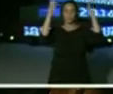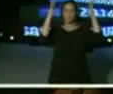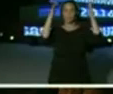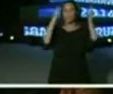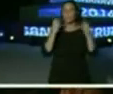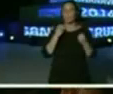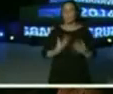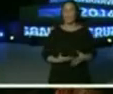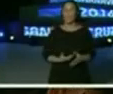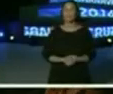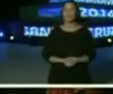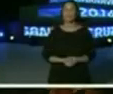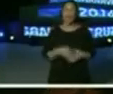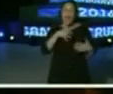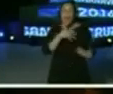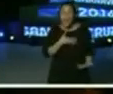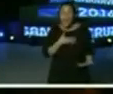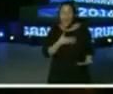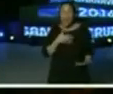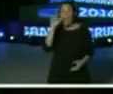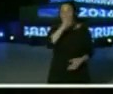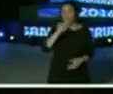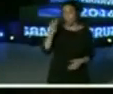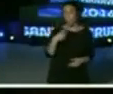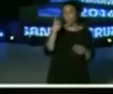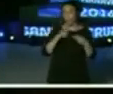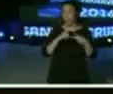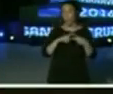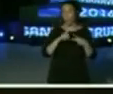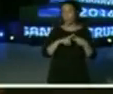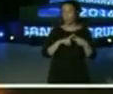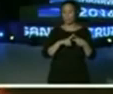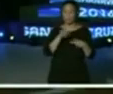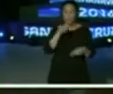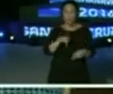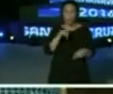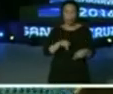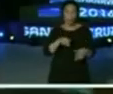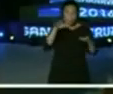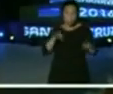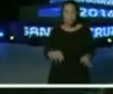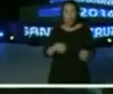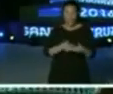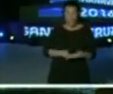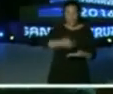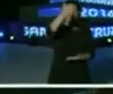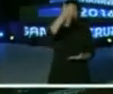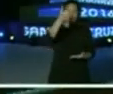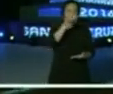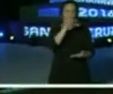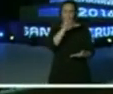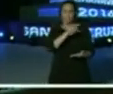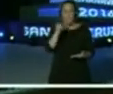Vale, vamos con nuestro primer tema. Precisamente hoy salía en la prensa